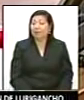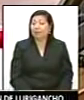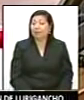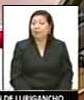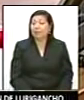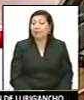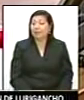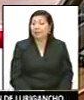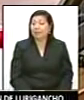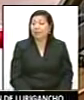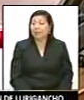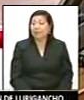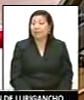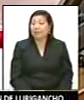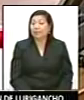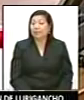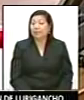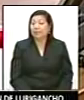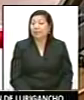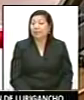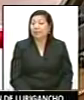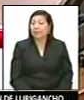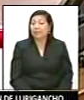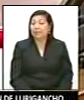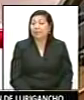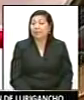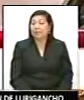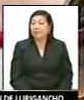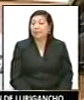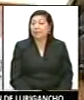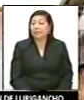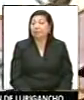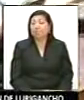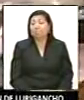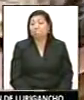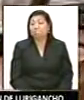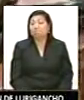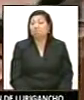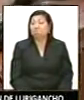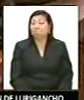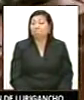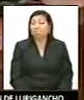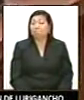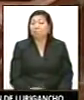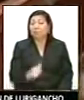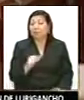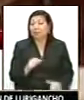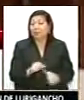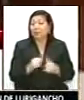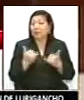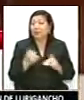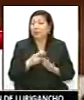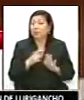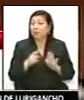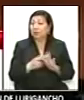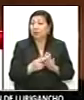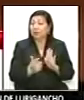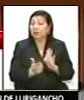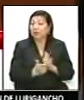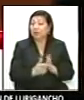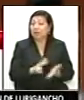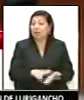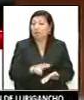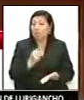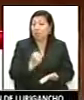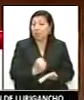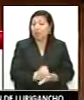Gracias, congresista. Tiene la palabra el congresista Mario Mantilla. Presidente, bueno, para recordar de que este proyecto de ley fue aprobado